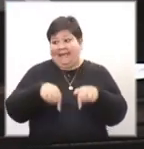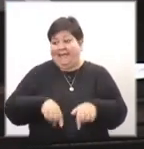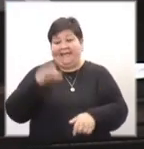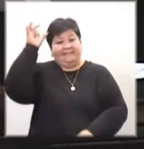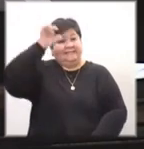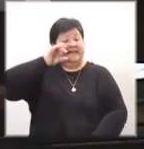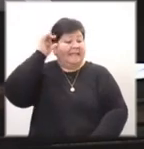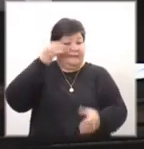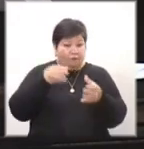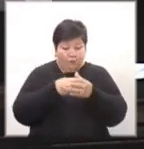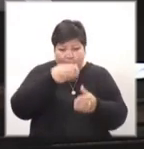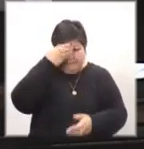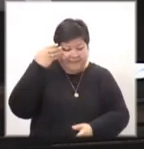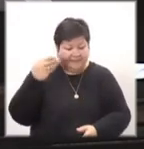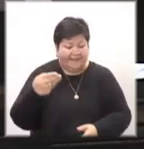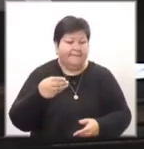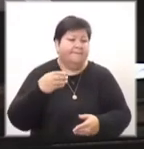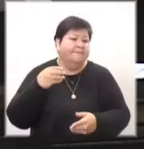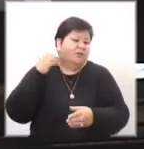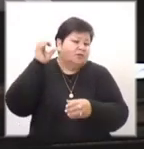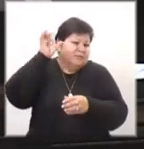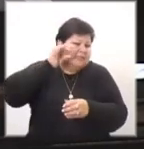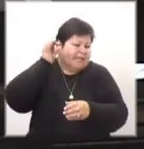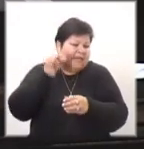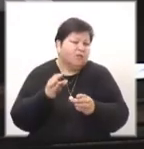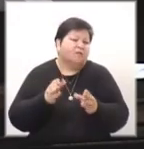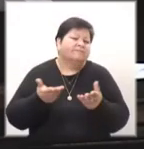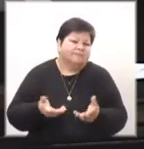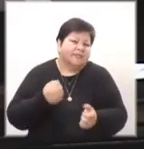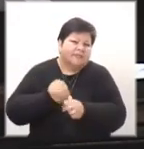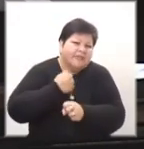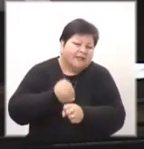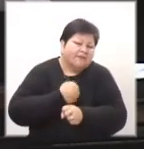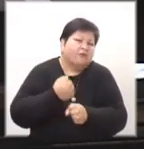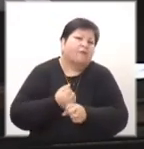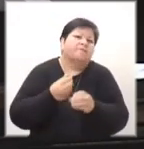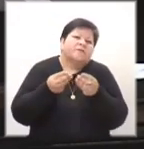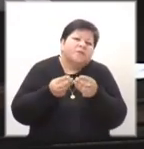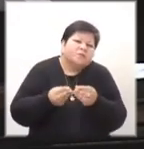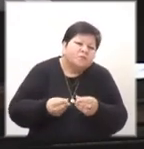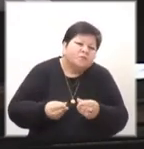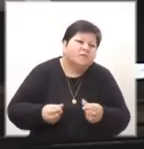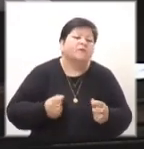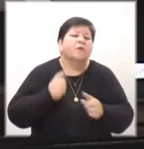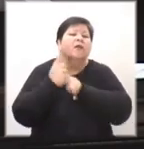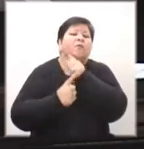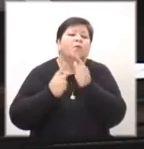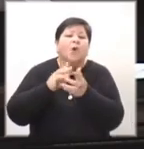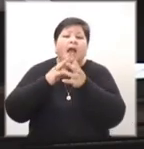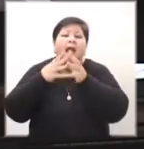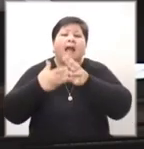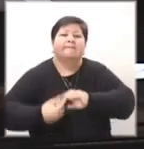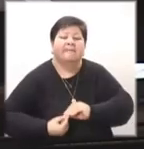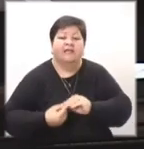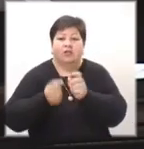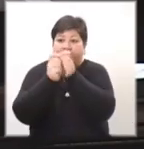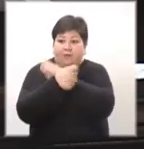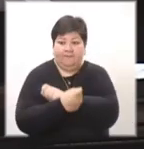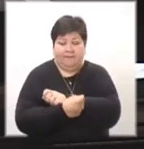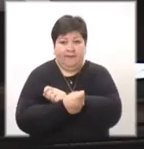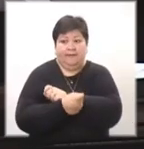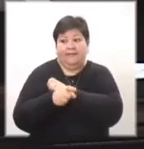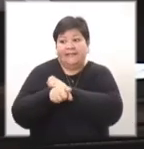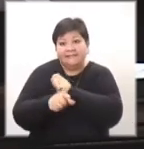intensamente y logró suavizar algunos aspectos muy perjudiciales de la reforma. Ese proyecto que se